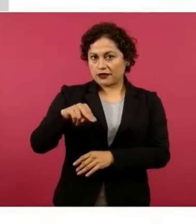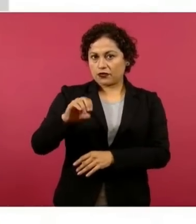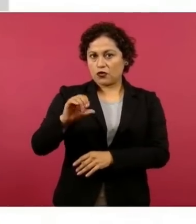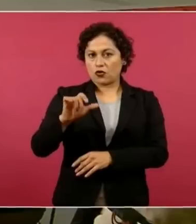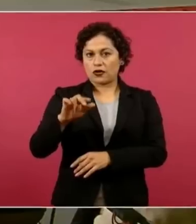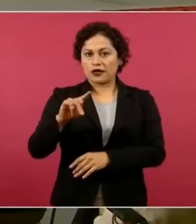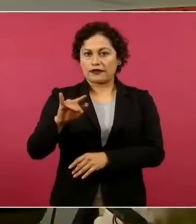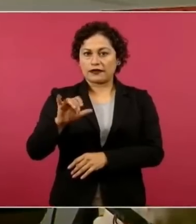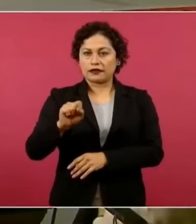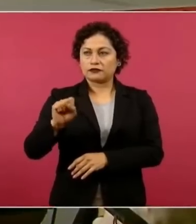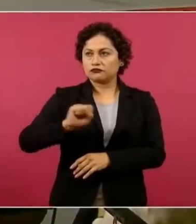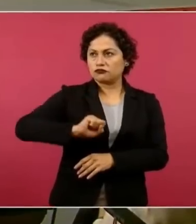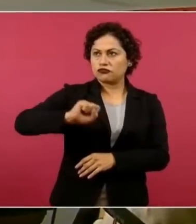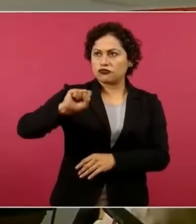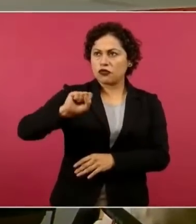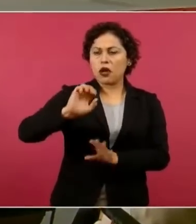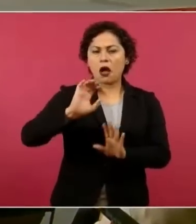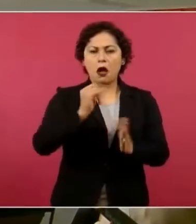las tasas de interés,